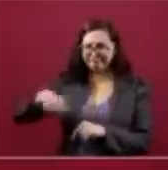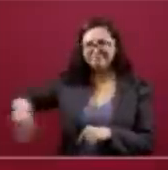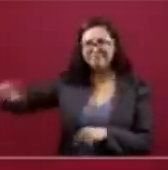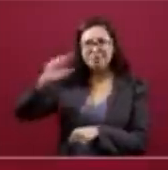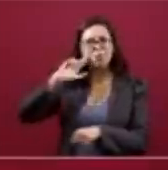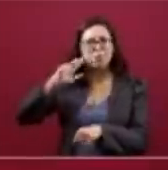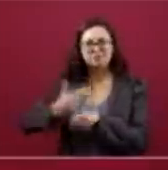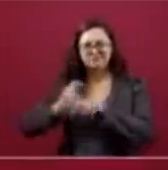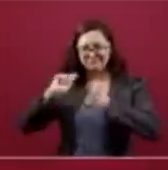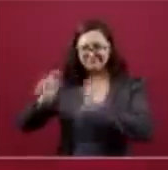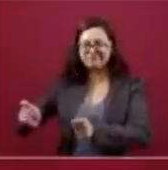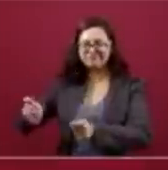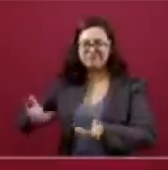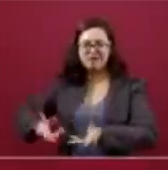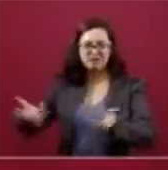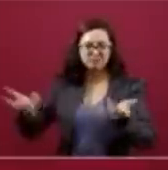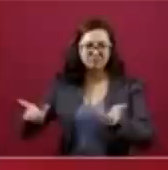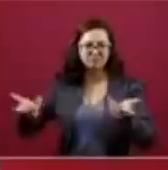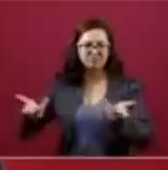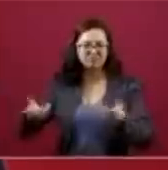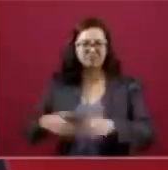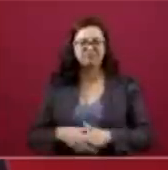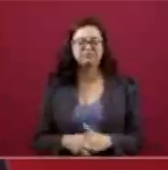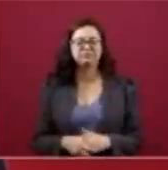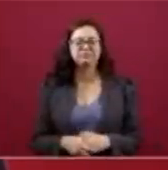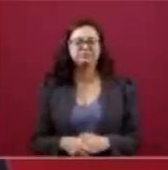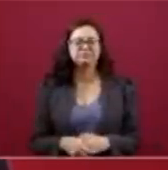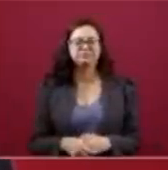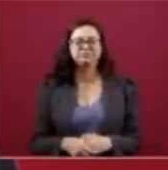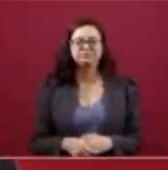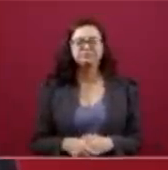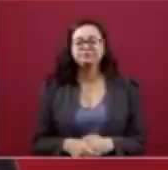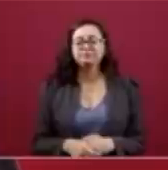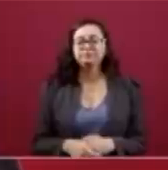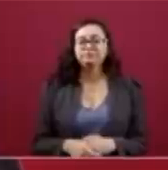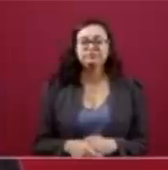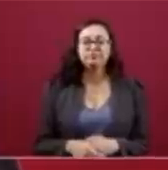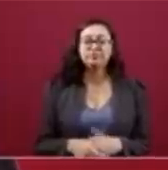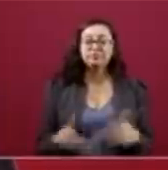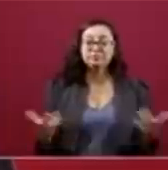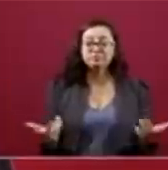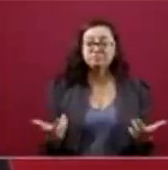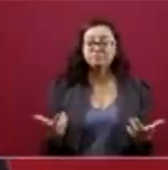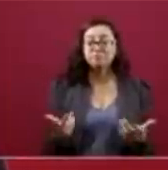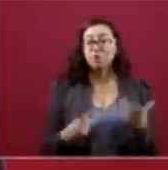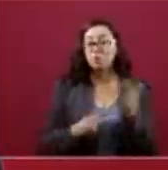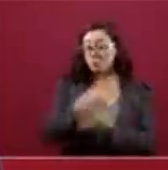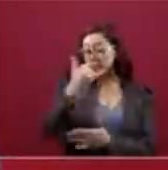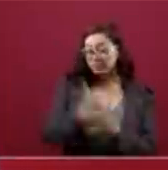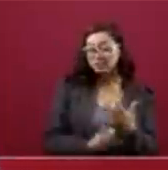Si se requiere un proyecto